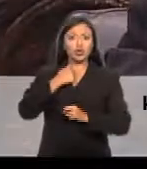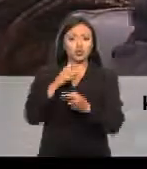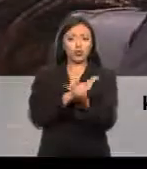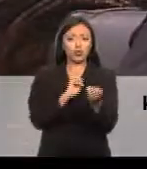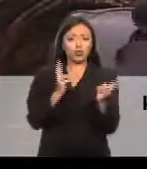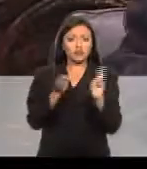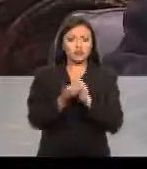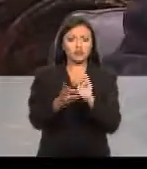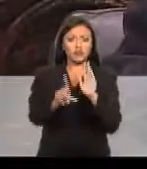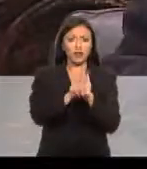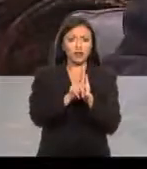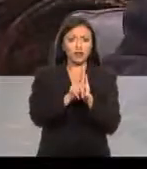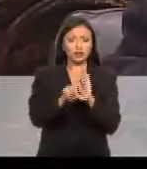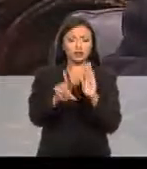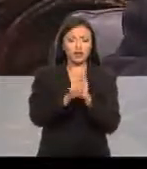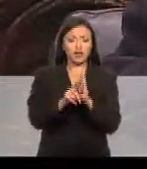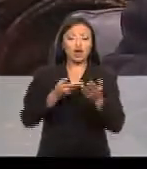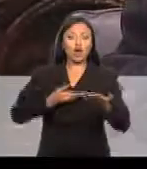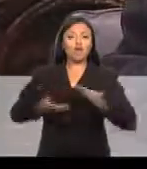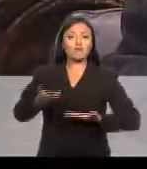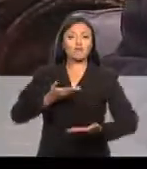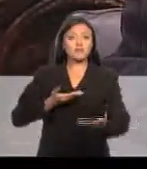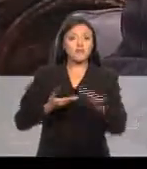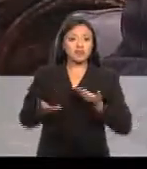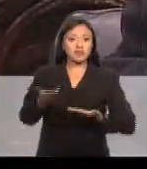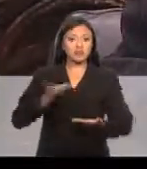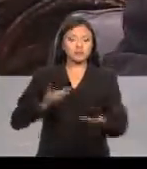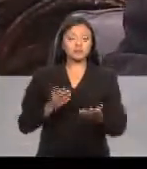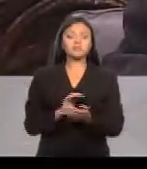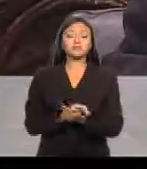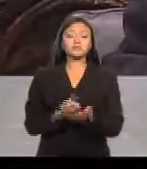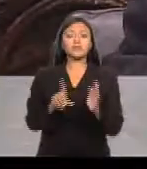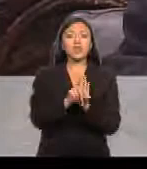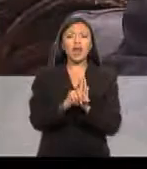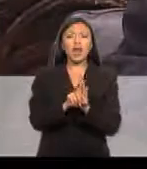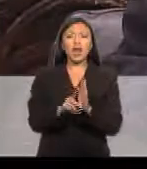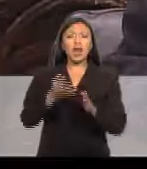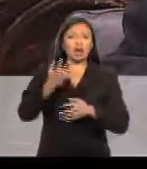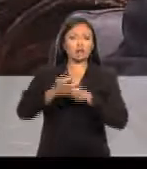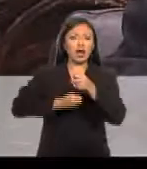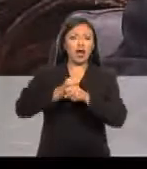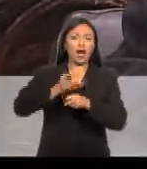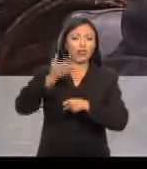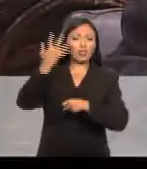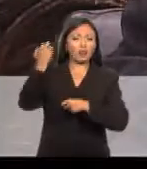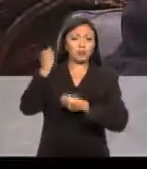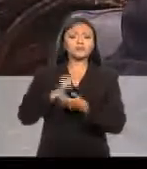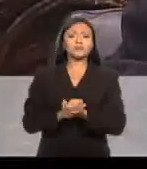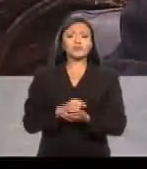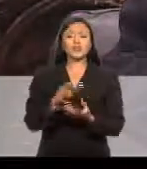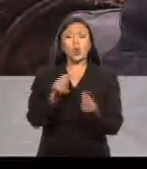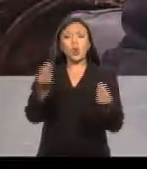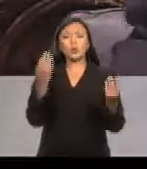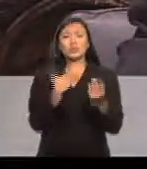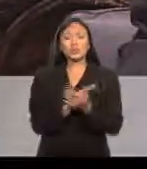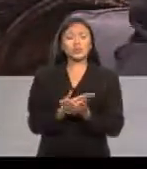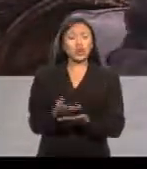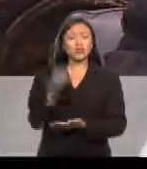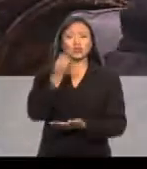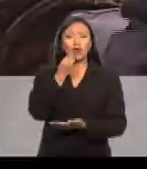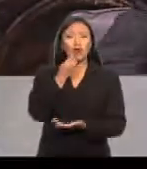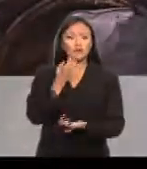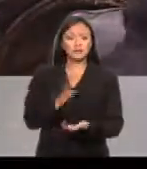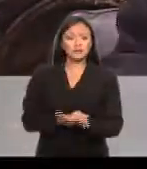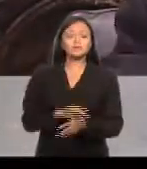se tomaba, yo inclusive hice una reforma en la ley, a la ley de comercio, que era una ley de la época de la dictadura, que decía lo siguiente, una